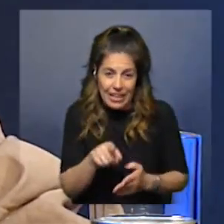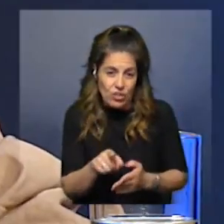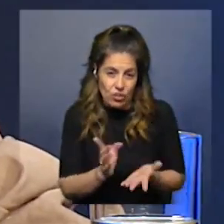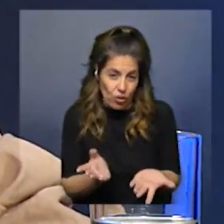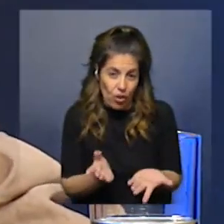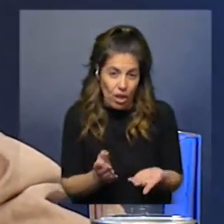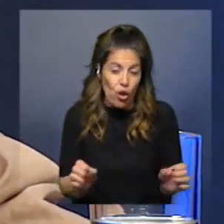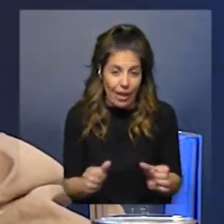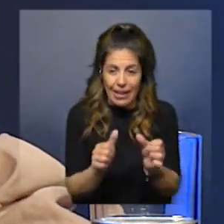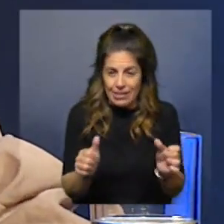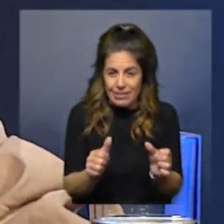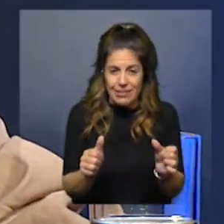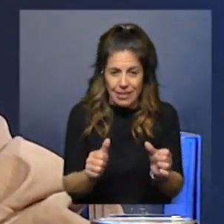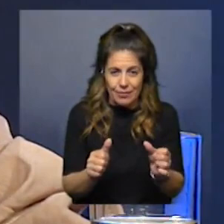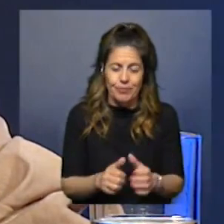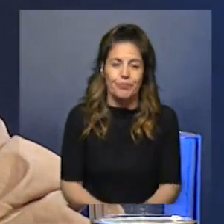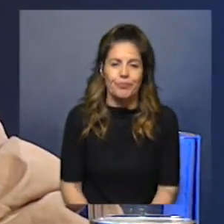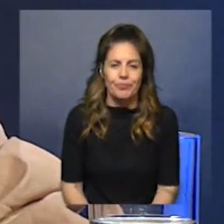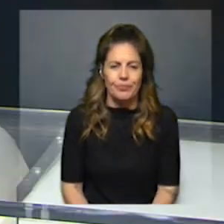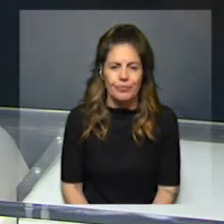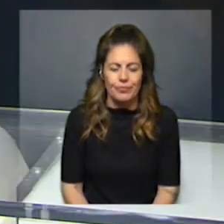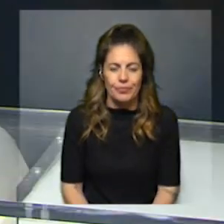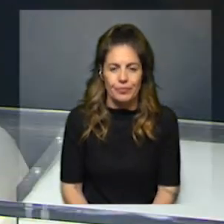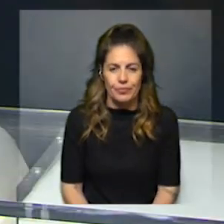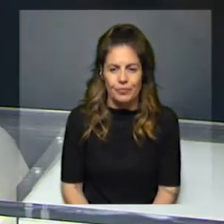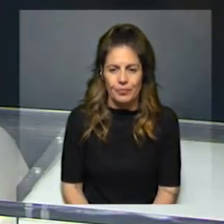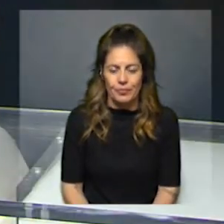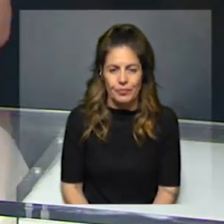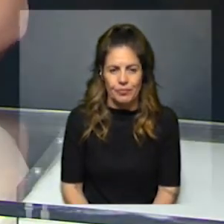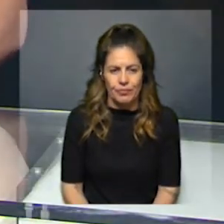uno tiene que absorber, ¿no? Clarísimo.